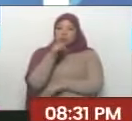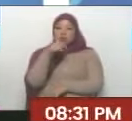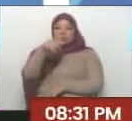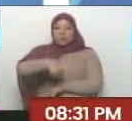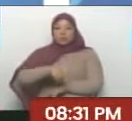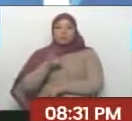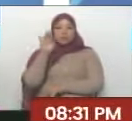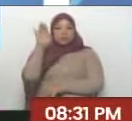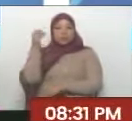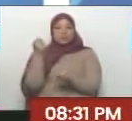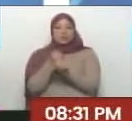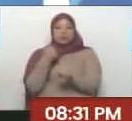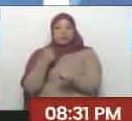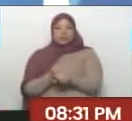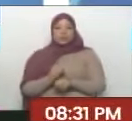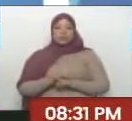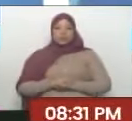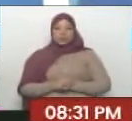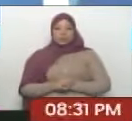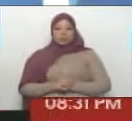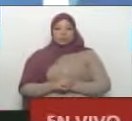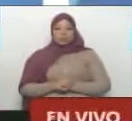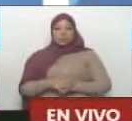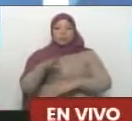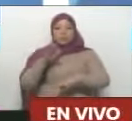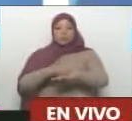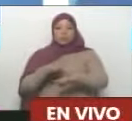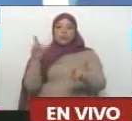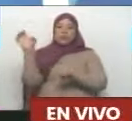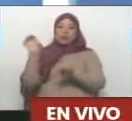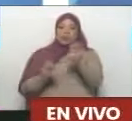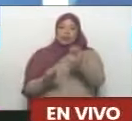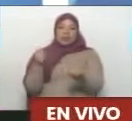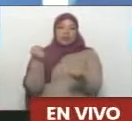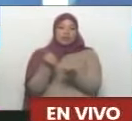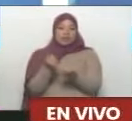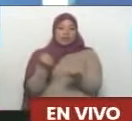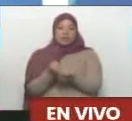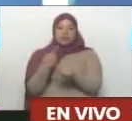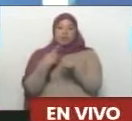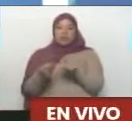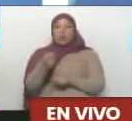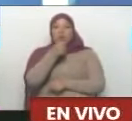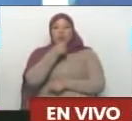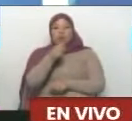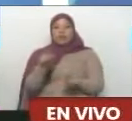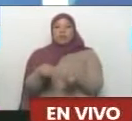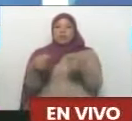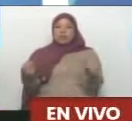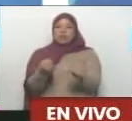en adelante. Están convocados a registrarse, dice aquí el documento,